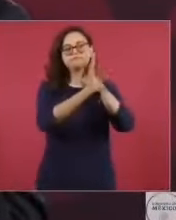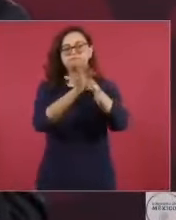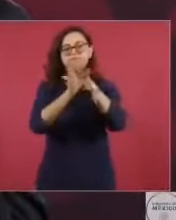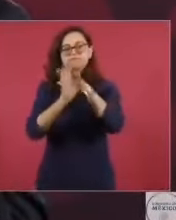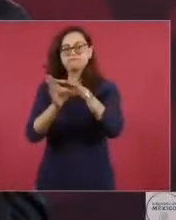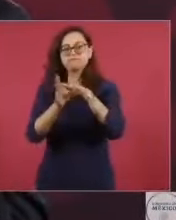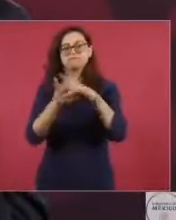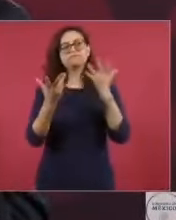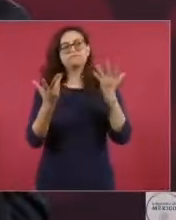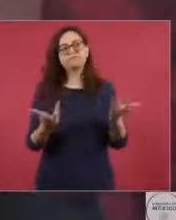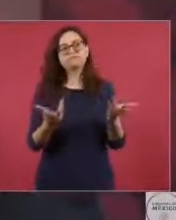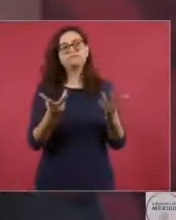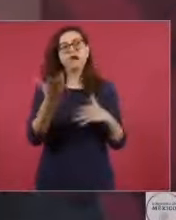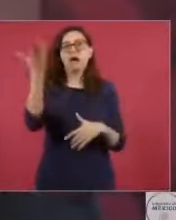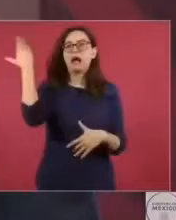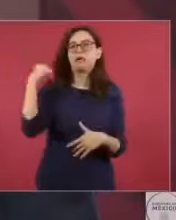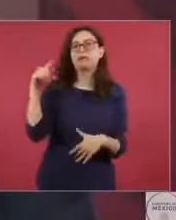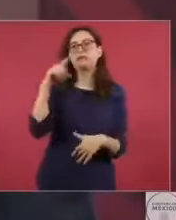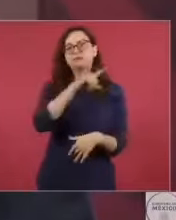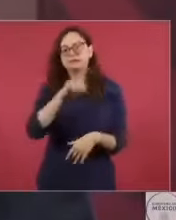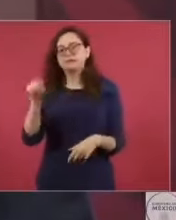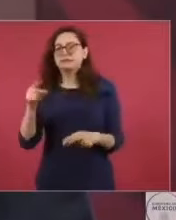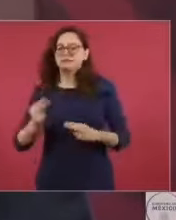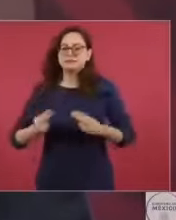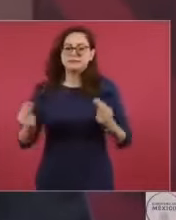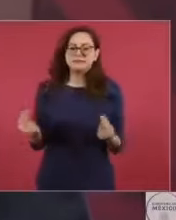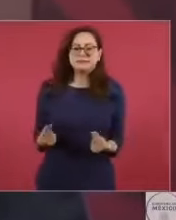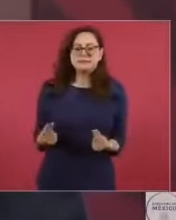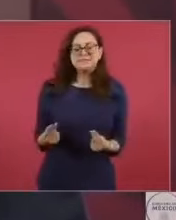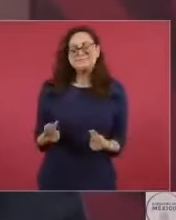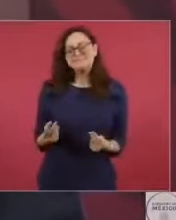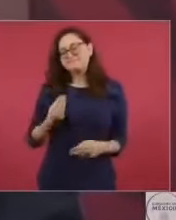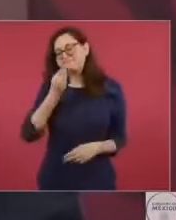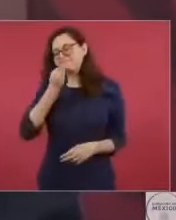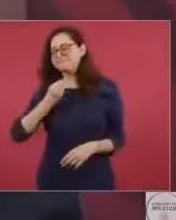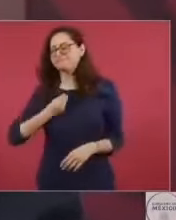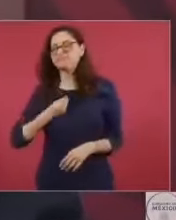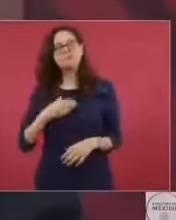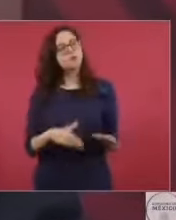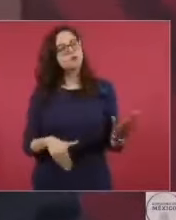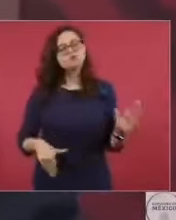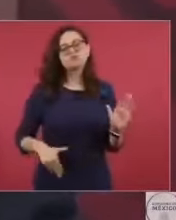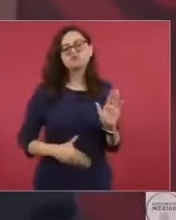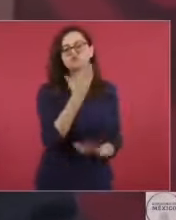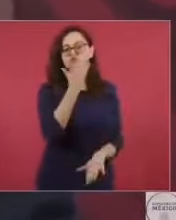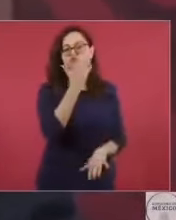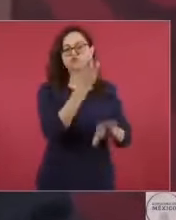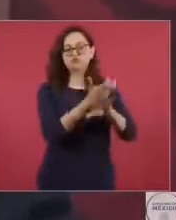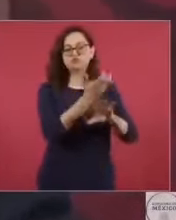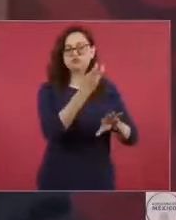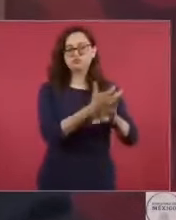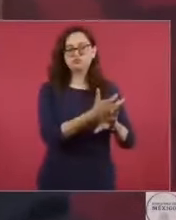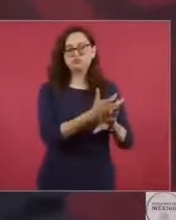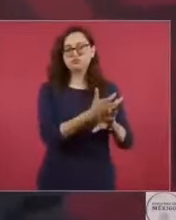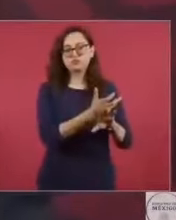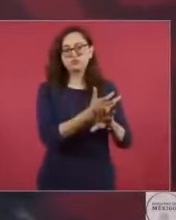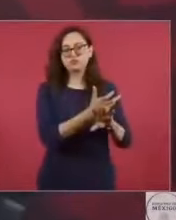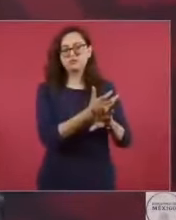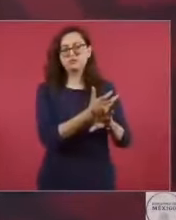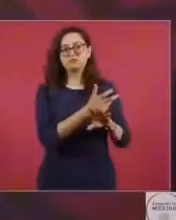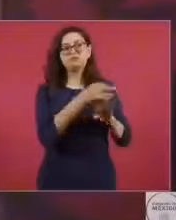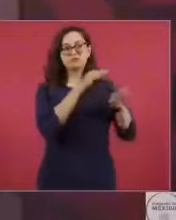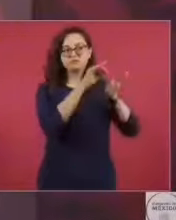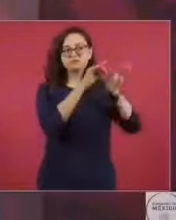por necesidad se tuvieron que ir a buscarse la vida a Estados Unidos y ahora